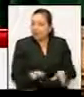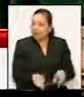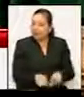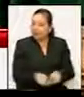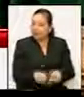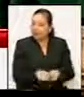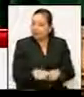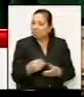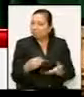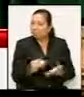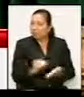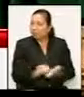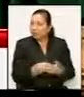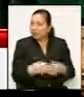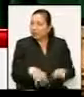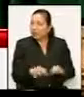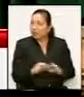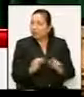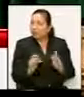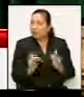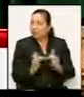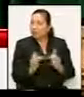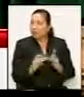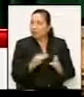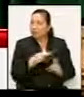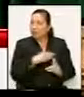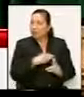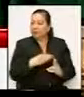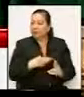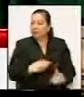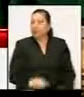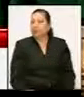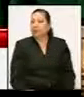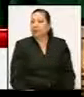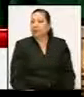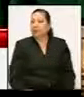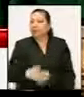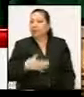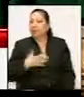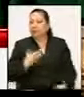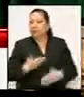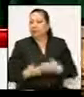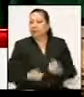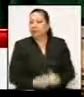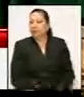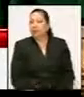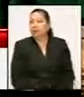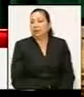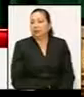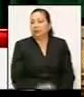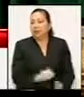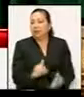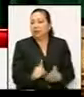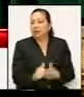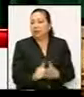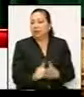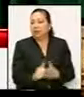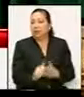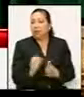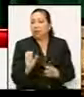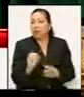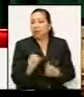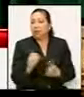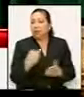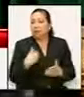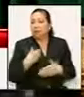también actividades desde diferentes entidades del Ministerio, no podemos generar todo desde la oferta,